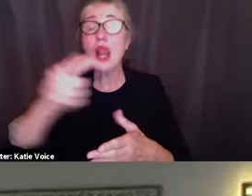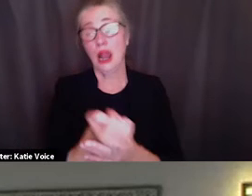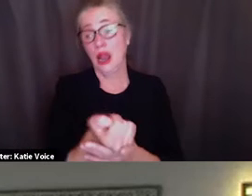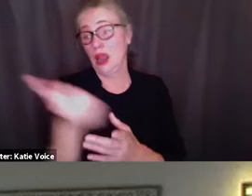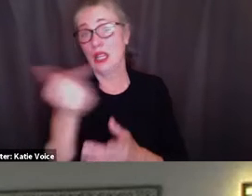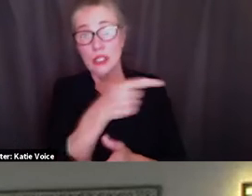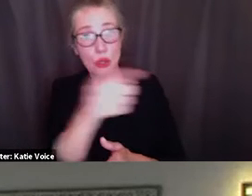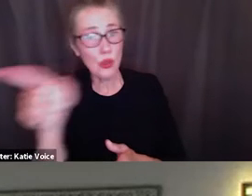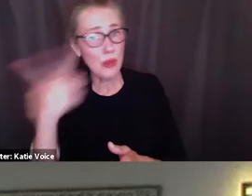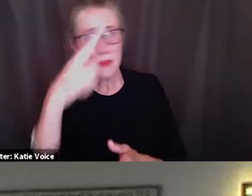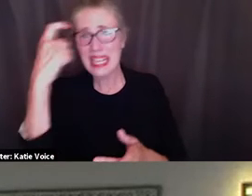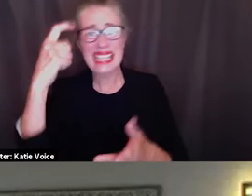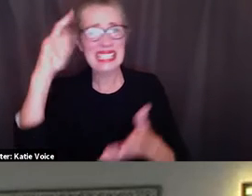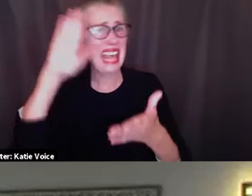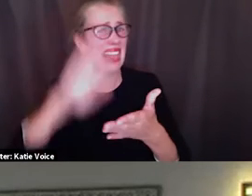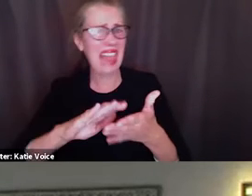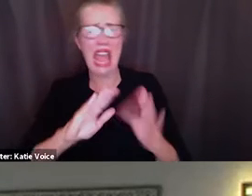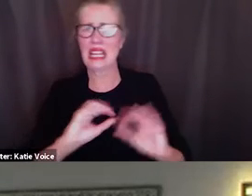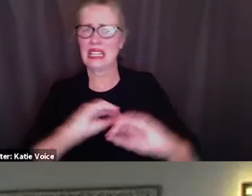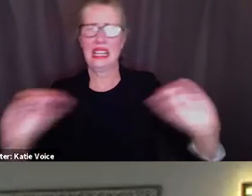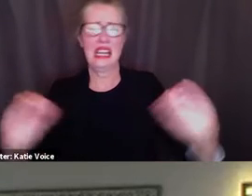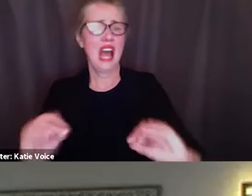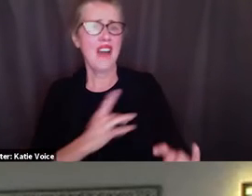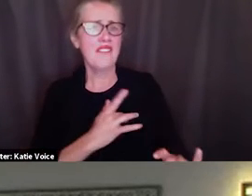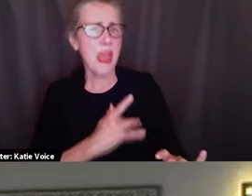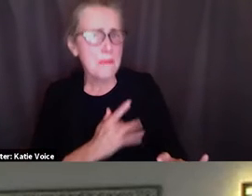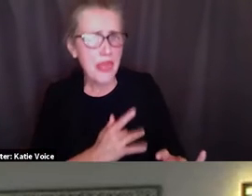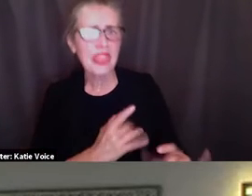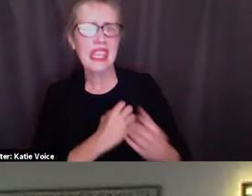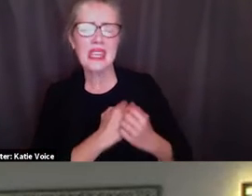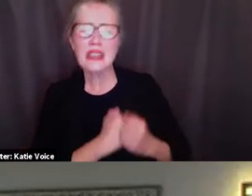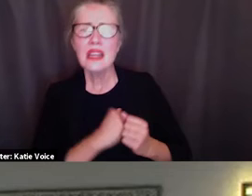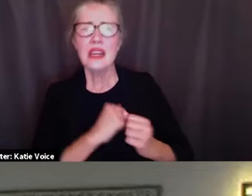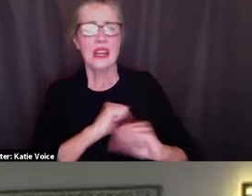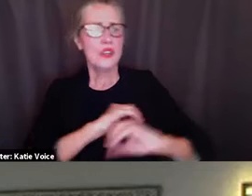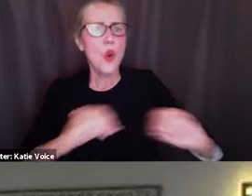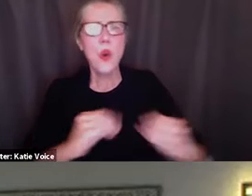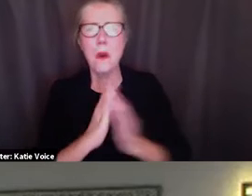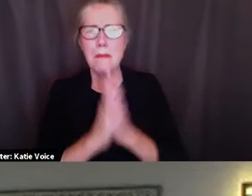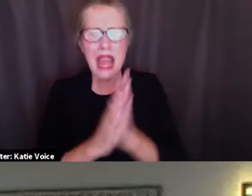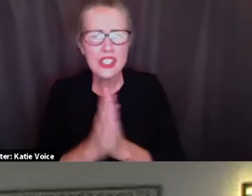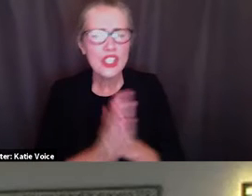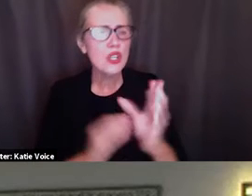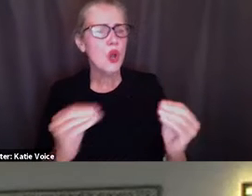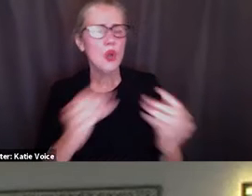porque por su falta de empatía y compasión,